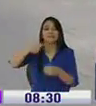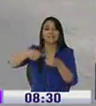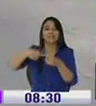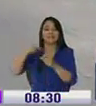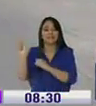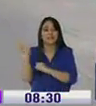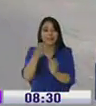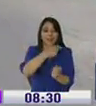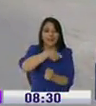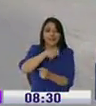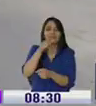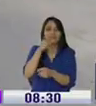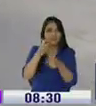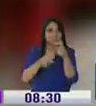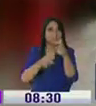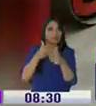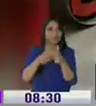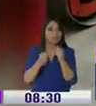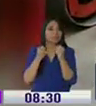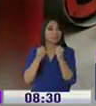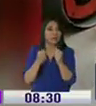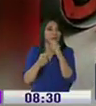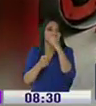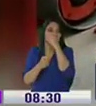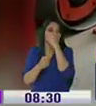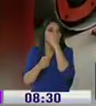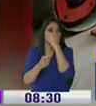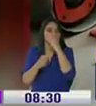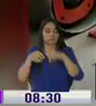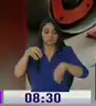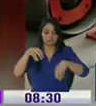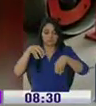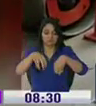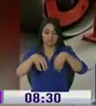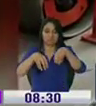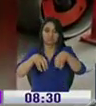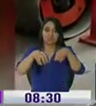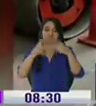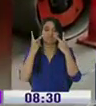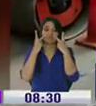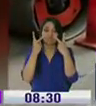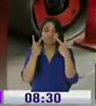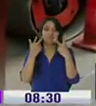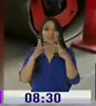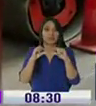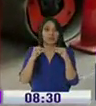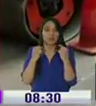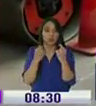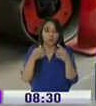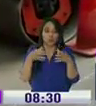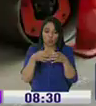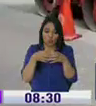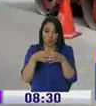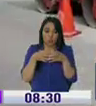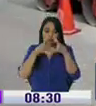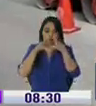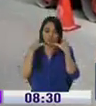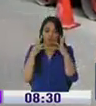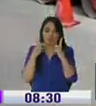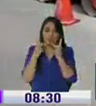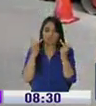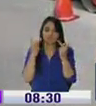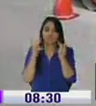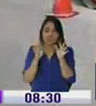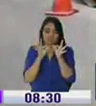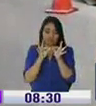también habían problemas gravísimos con unos baches, y ustedes ven, ya fue la cuadrilla del ETMOP y realizó el